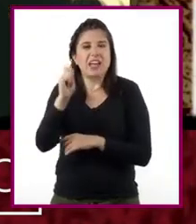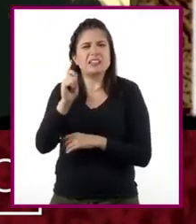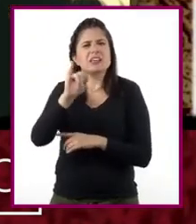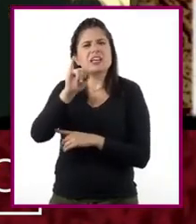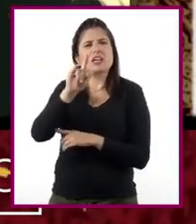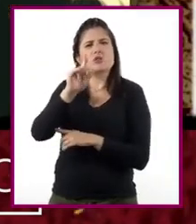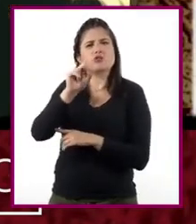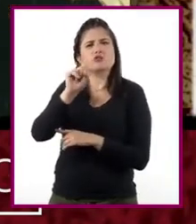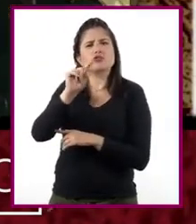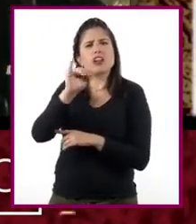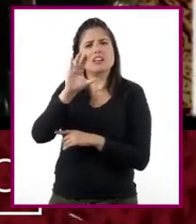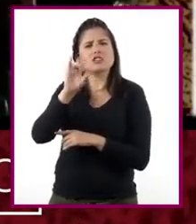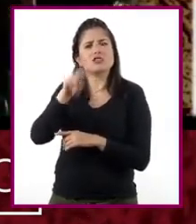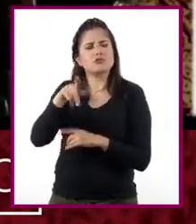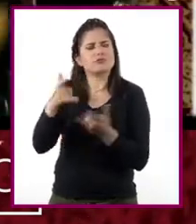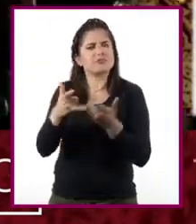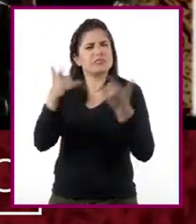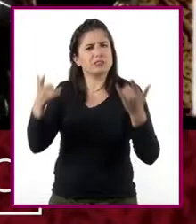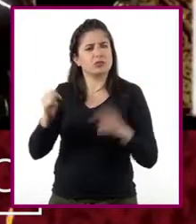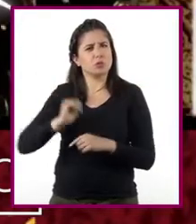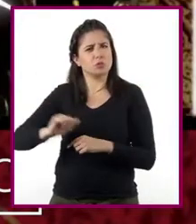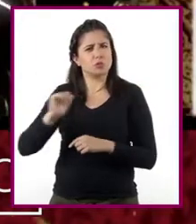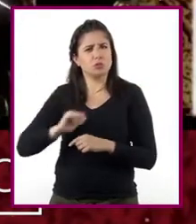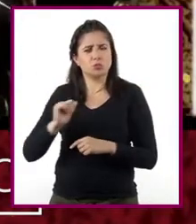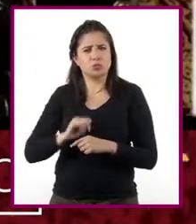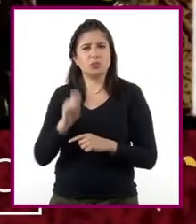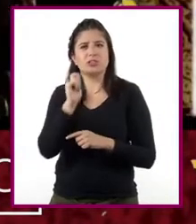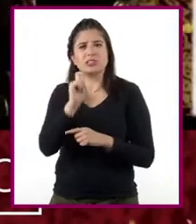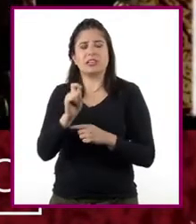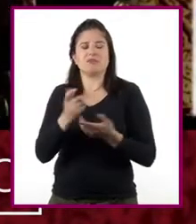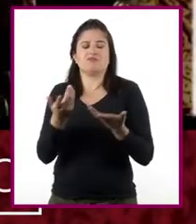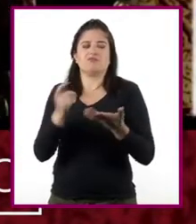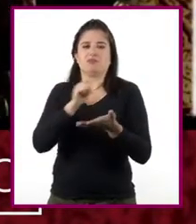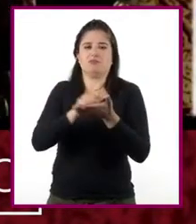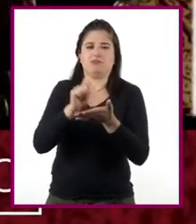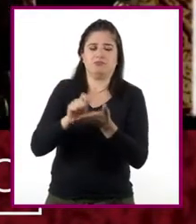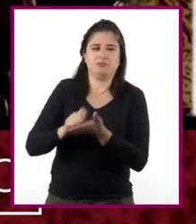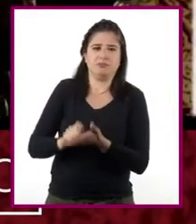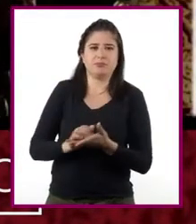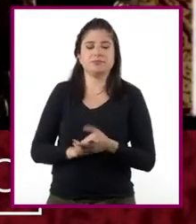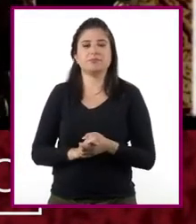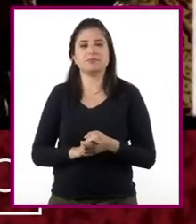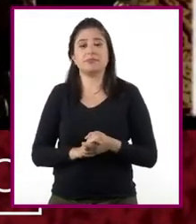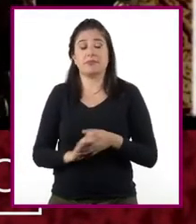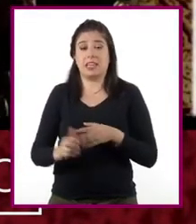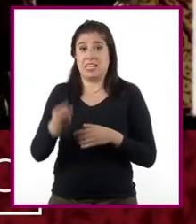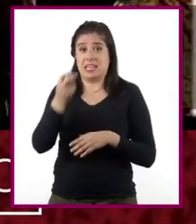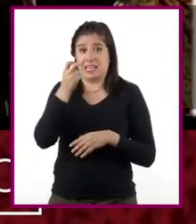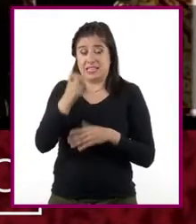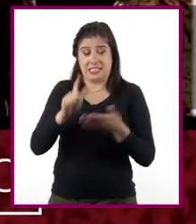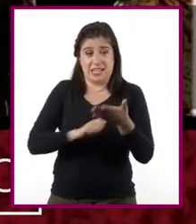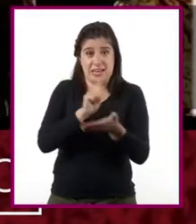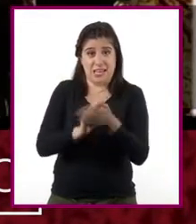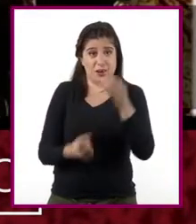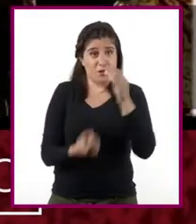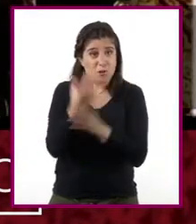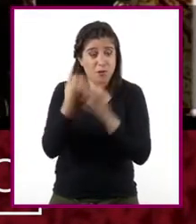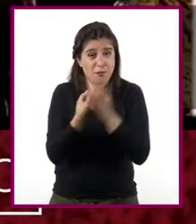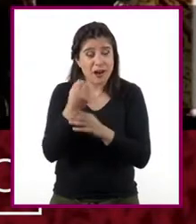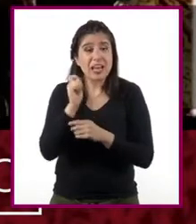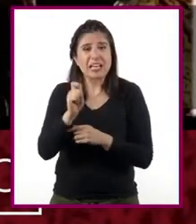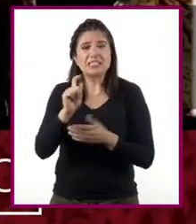Ilustración y propiciaron el surgimiento del despotismo ilustrado. A estas medidas se les llamó